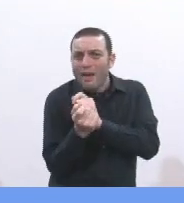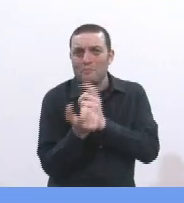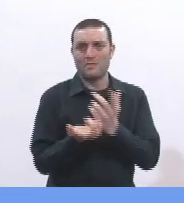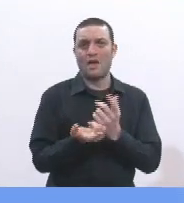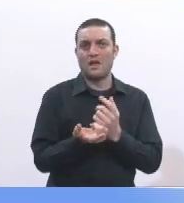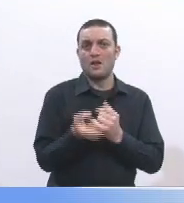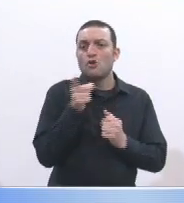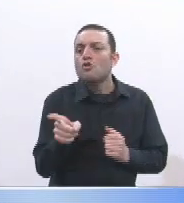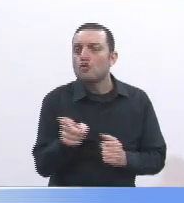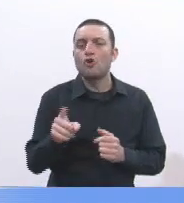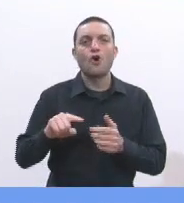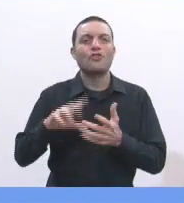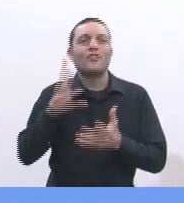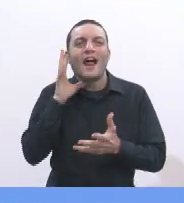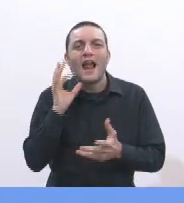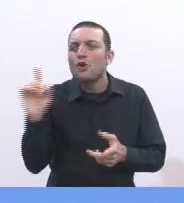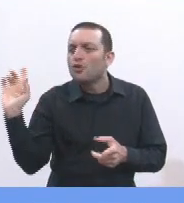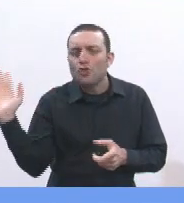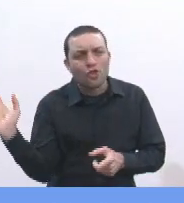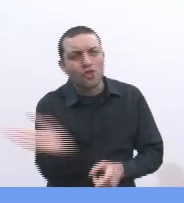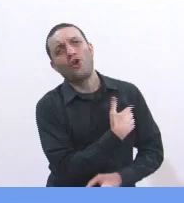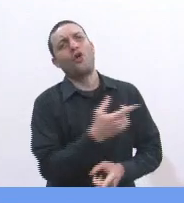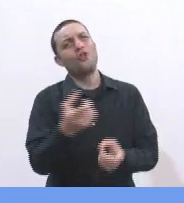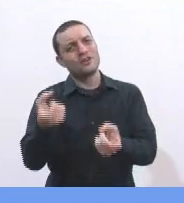necesidad que todos todos comprendemos